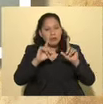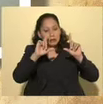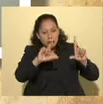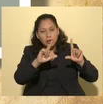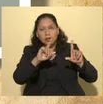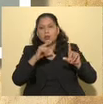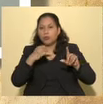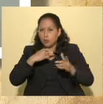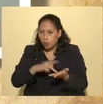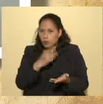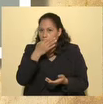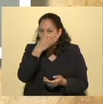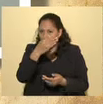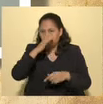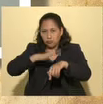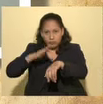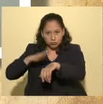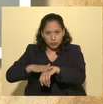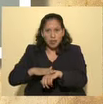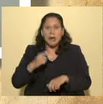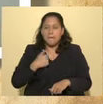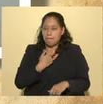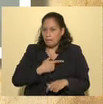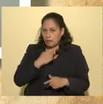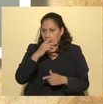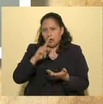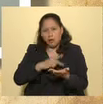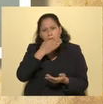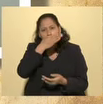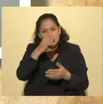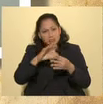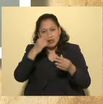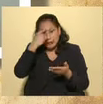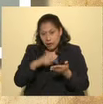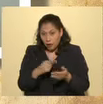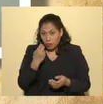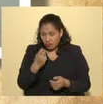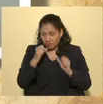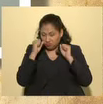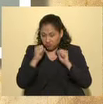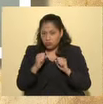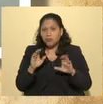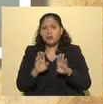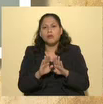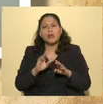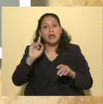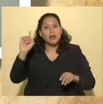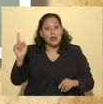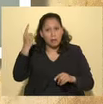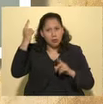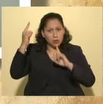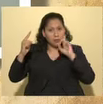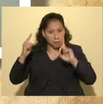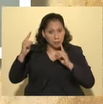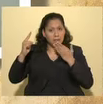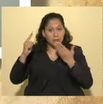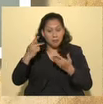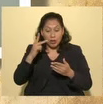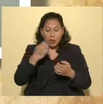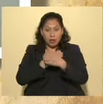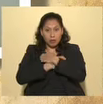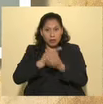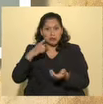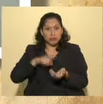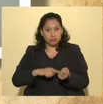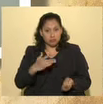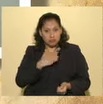digo constantemente y que me gusta mucho decirlo porque lo creo totalmente, que es, puedes ser un campeón del deporte, pero si tienes la educación de deporte,